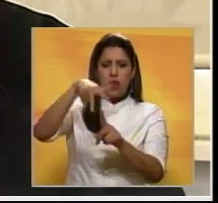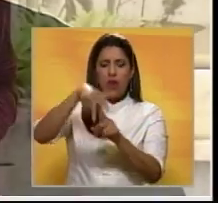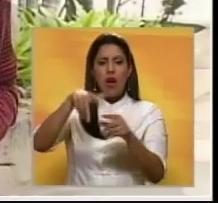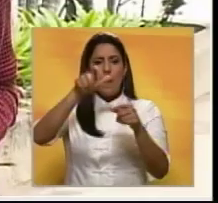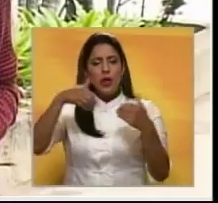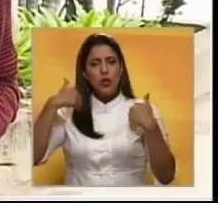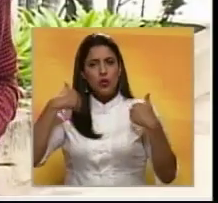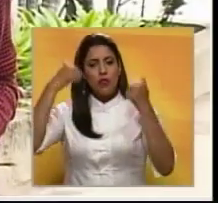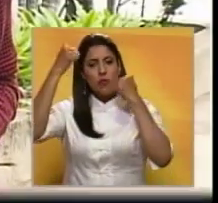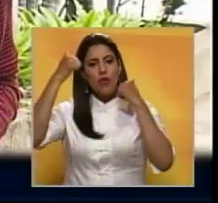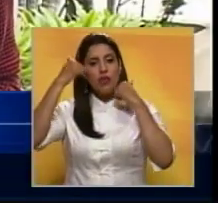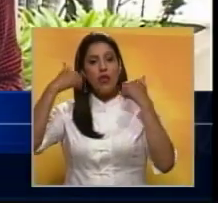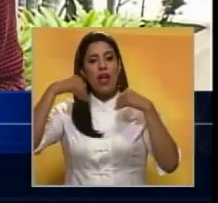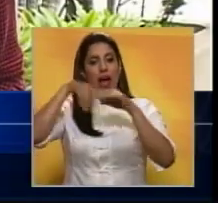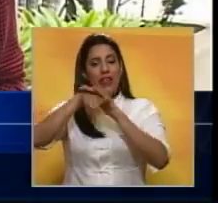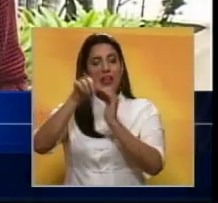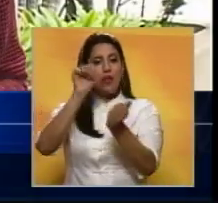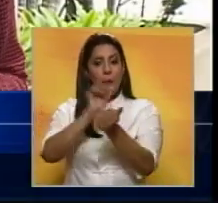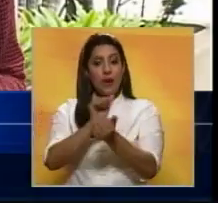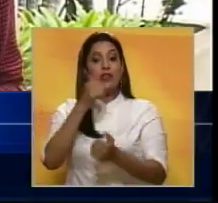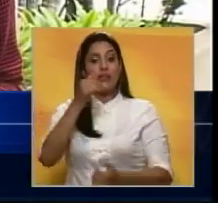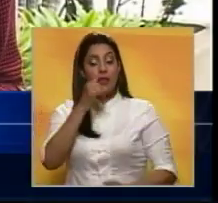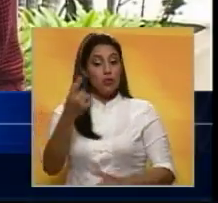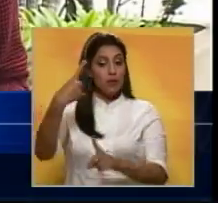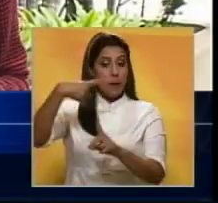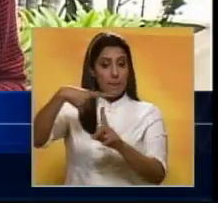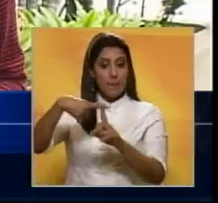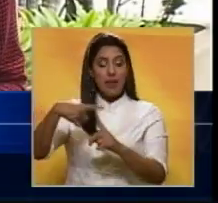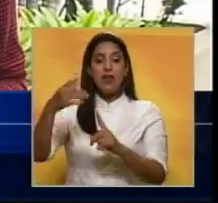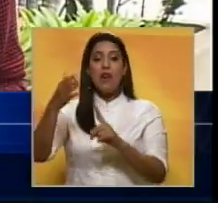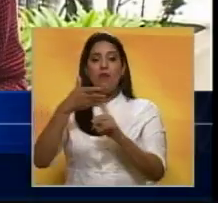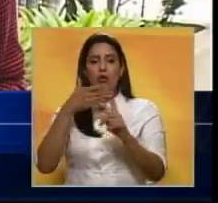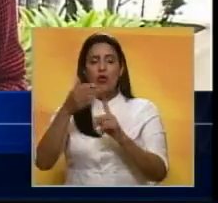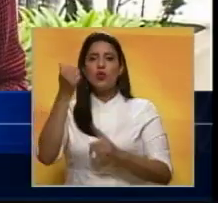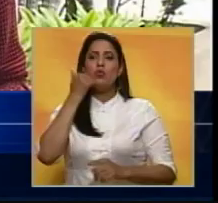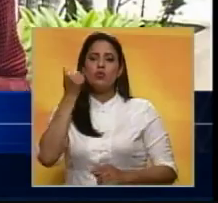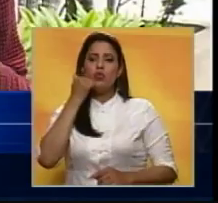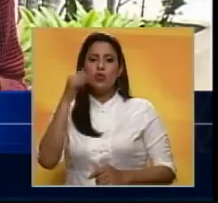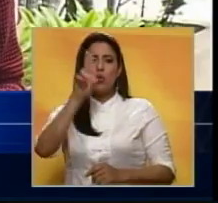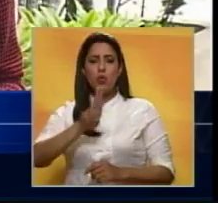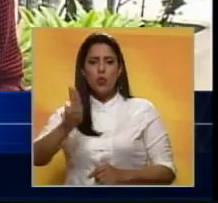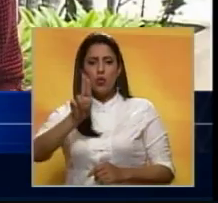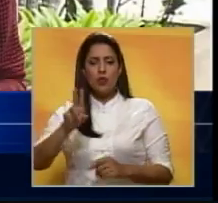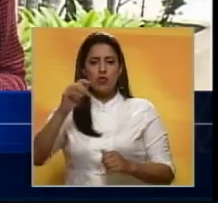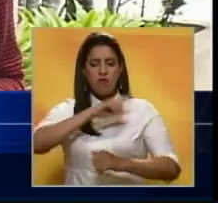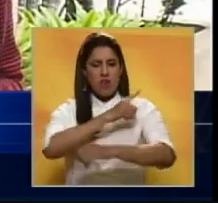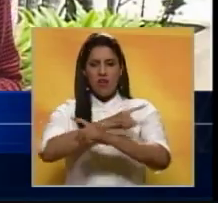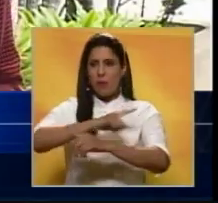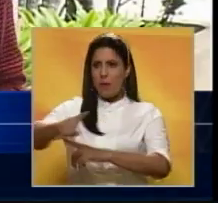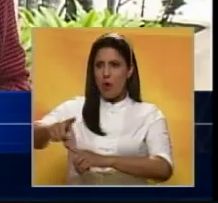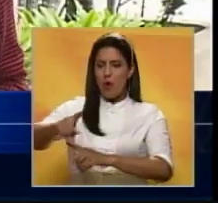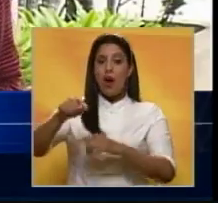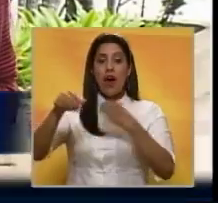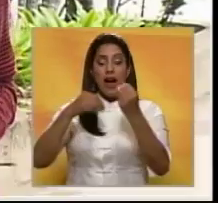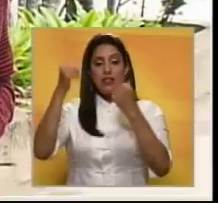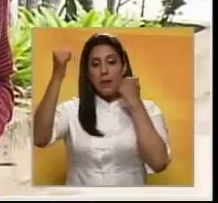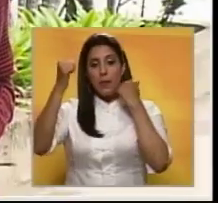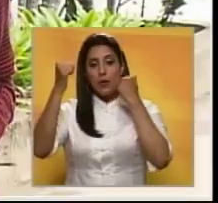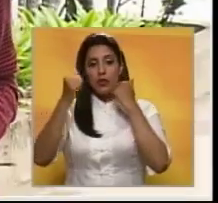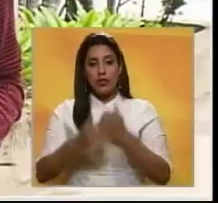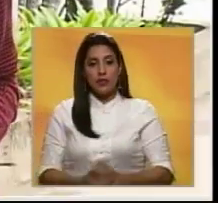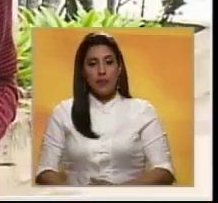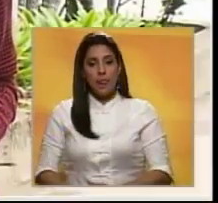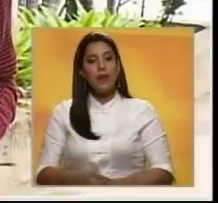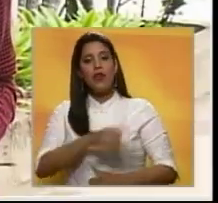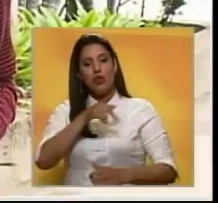los manifestantes que se encuentran detenidos. Denunciaron además abuso del uso de la fuerza de los funcionarios del orden público durante las